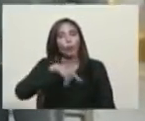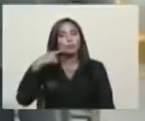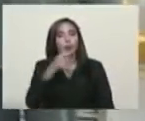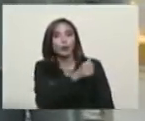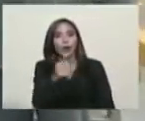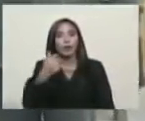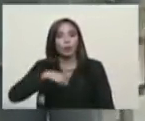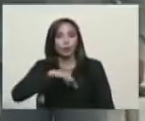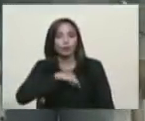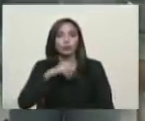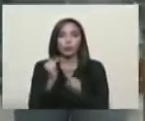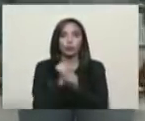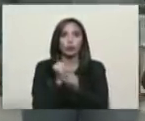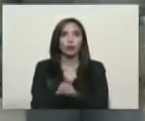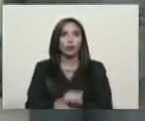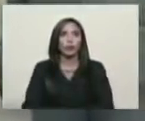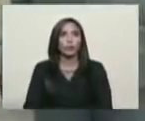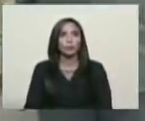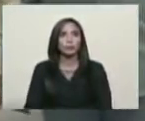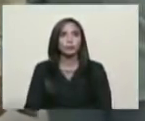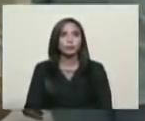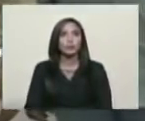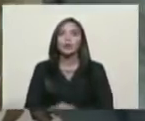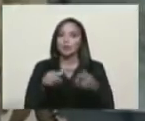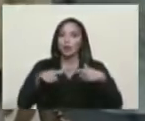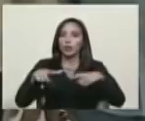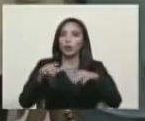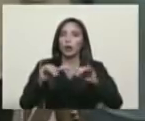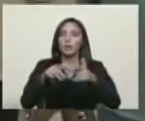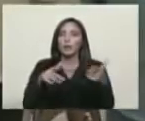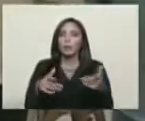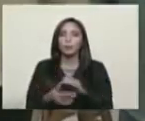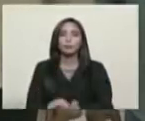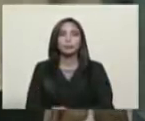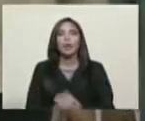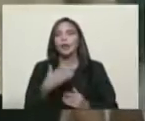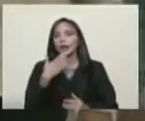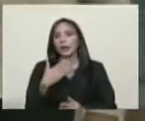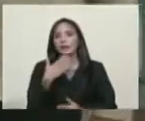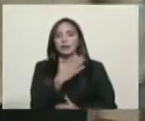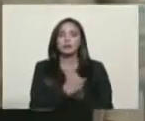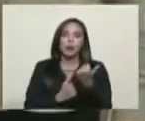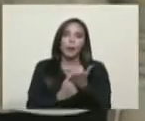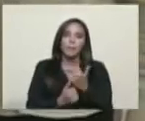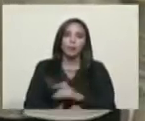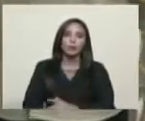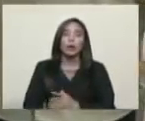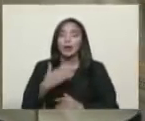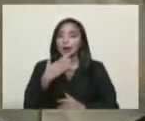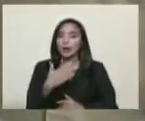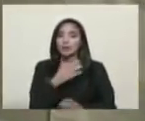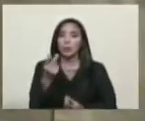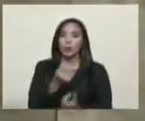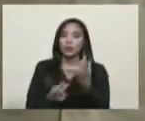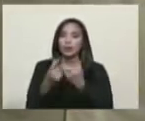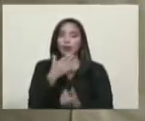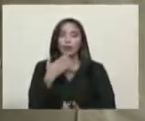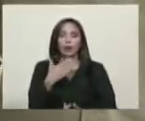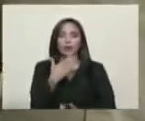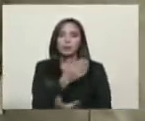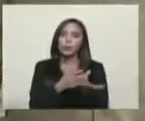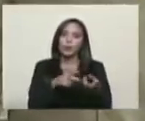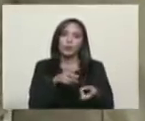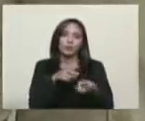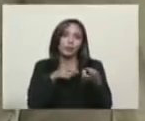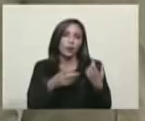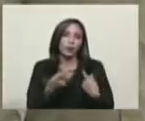uno de los trabajadores del Centro Cárnico El Rastro. Gracias por la buena nueva y por